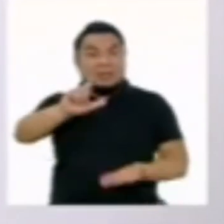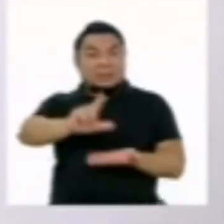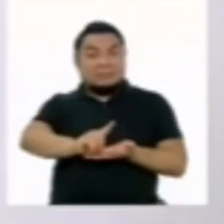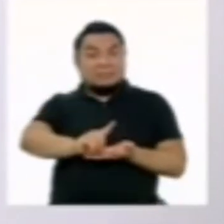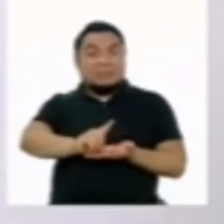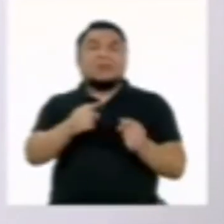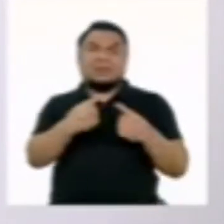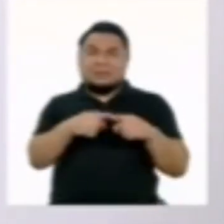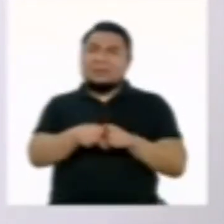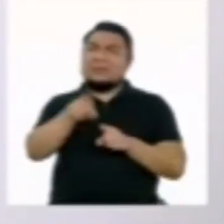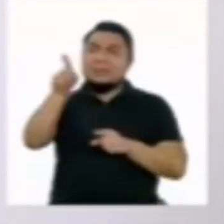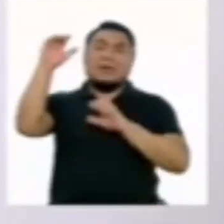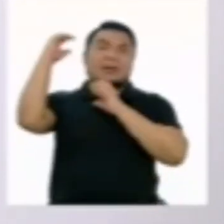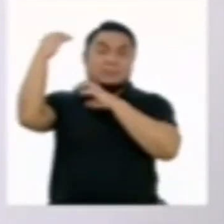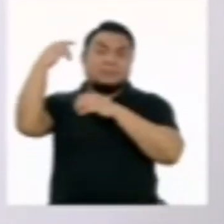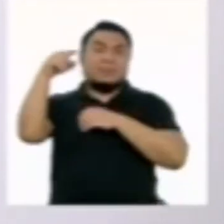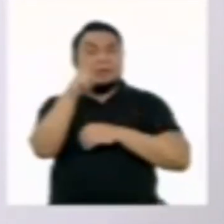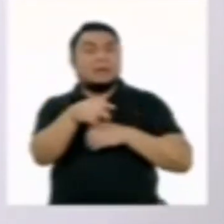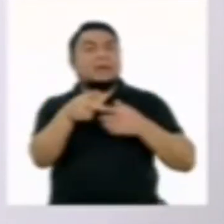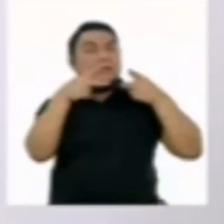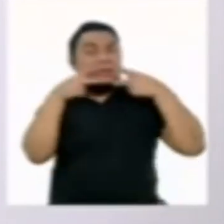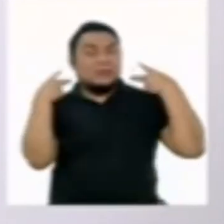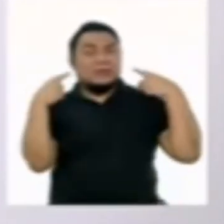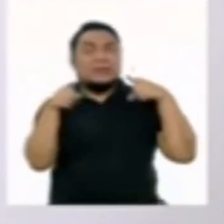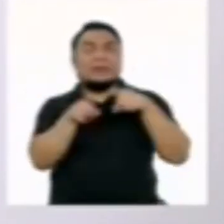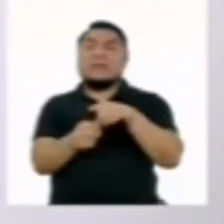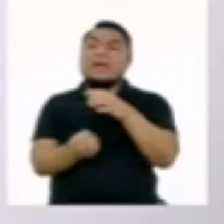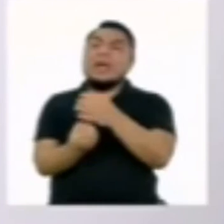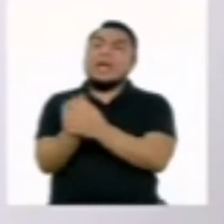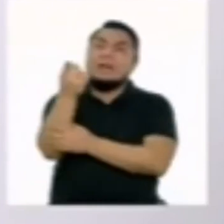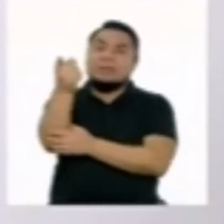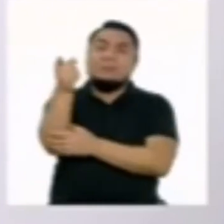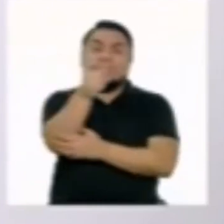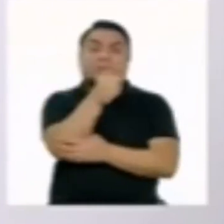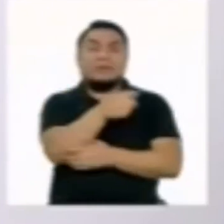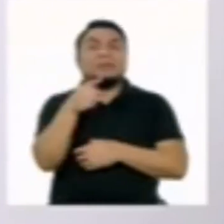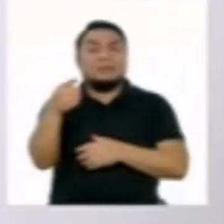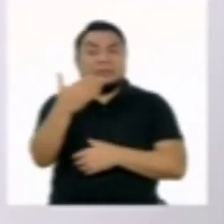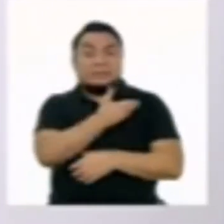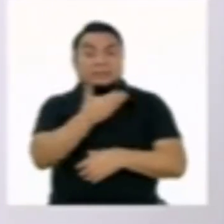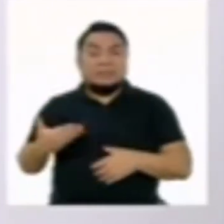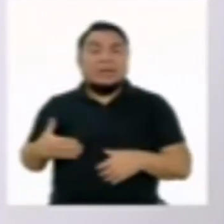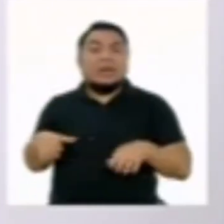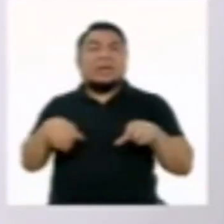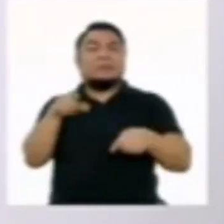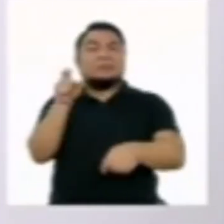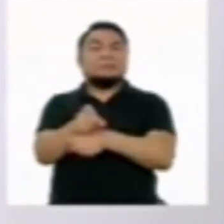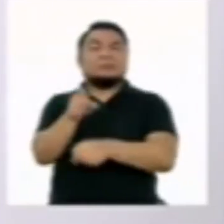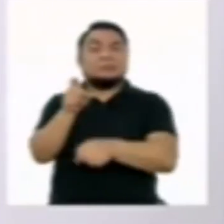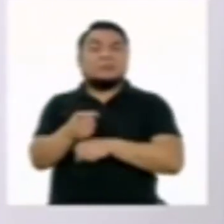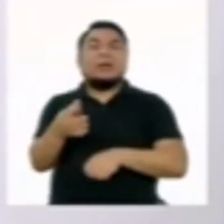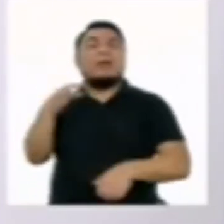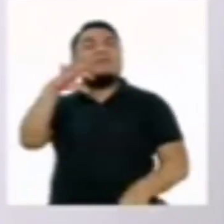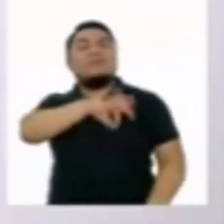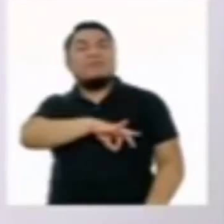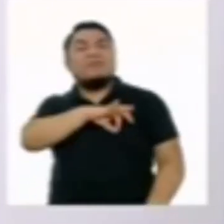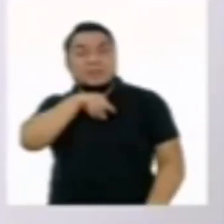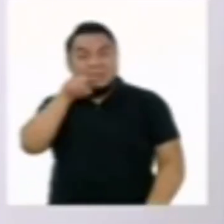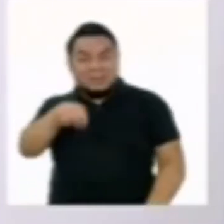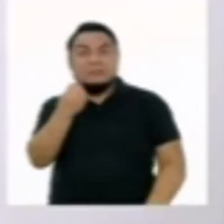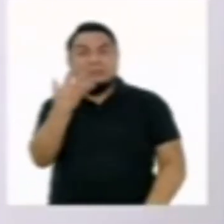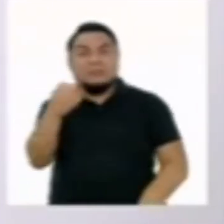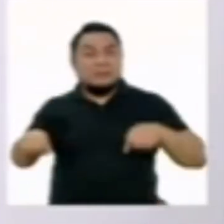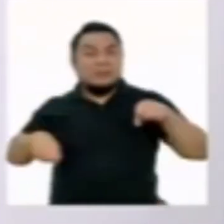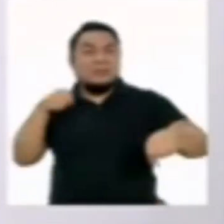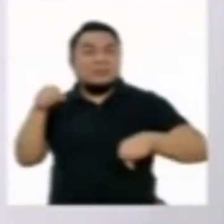Lima. En ciudades como Piura, Iquitos y Arequipa, el Estado ha realizado talleres sobre los beneficios de este